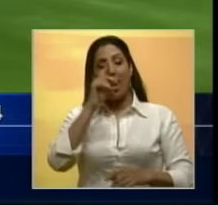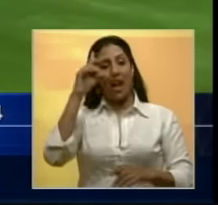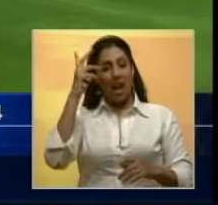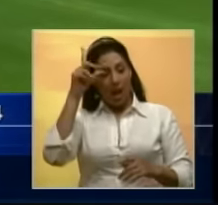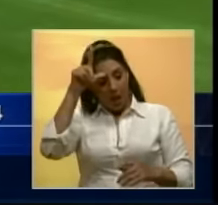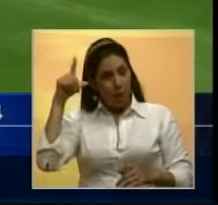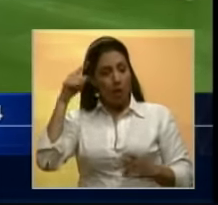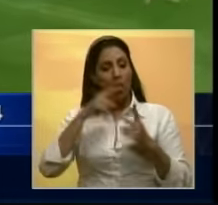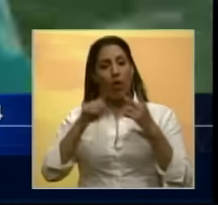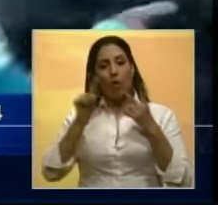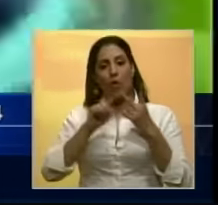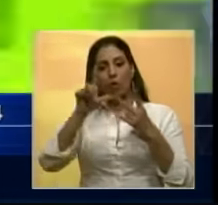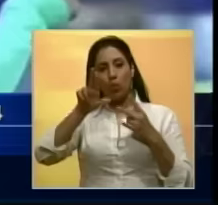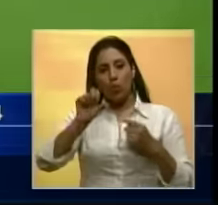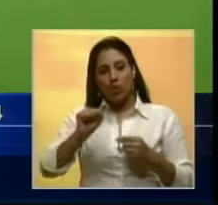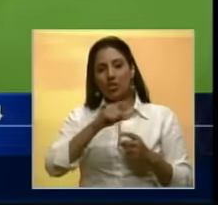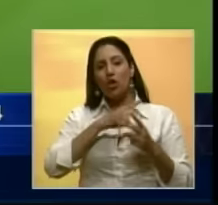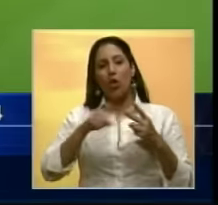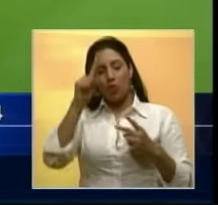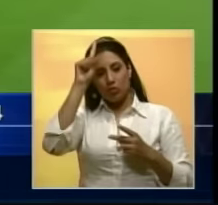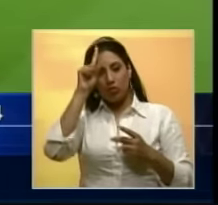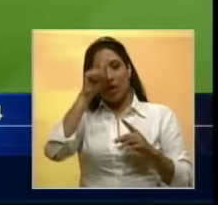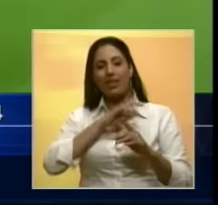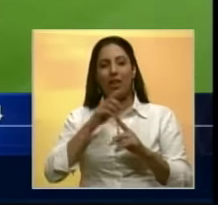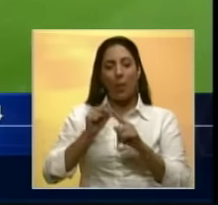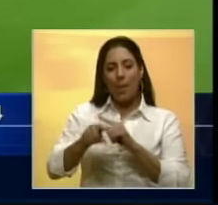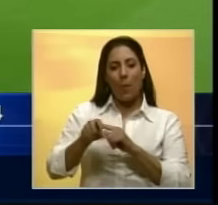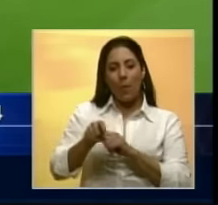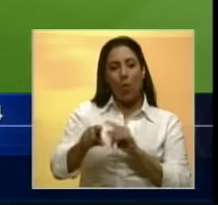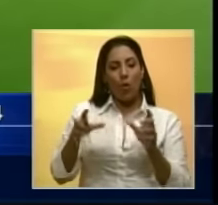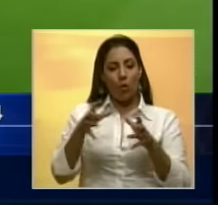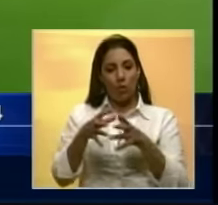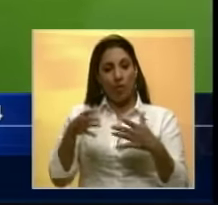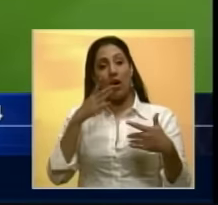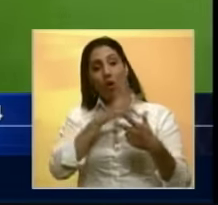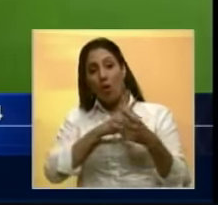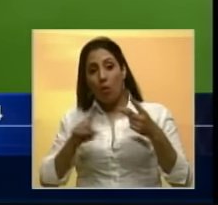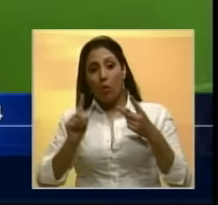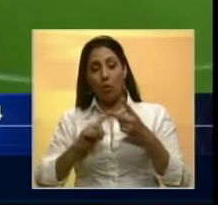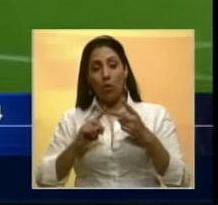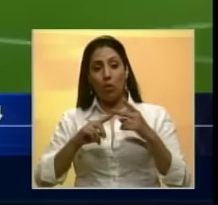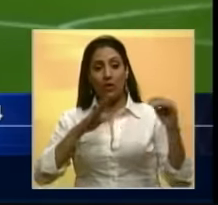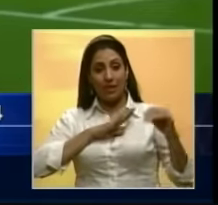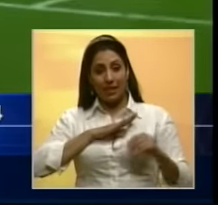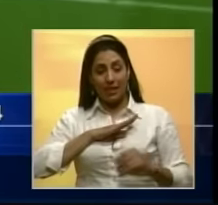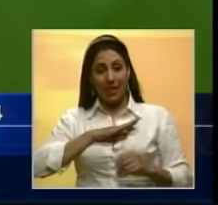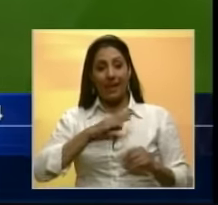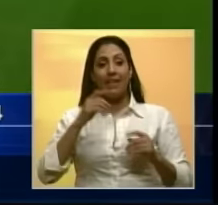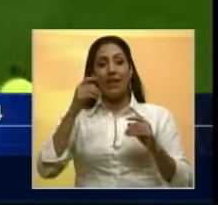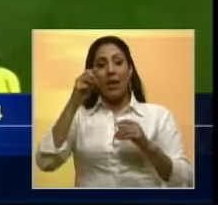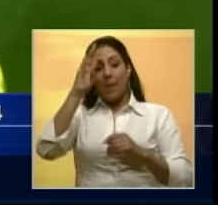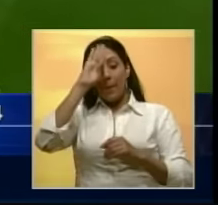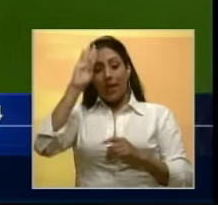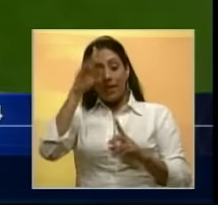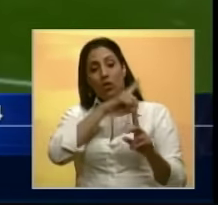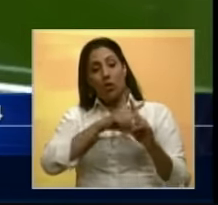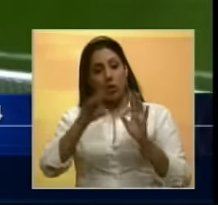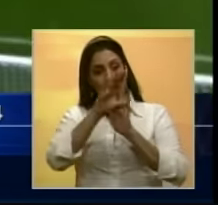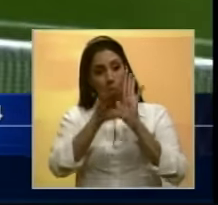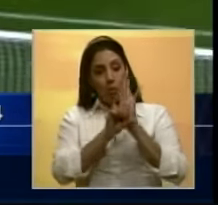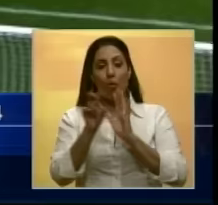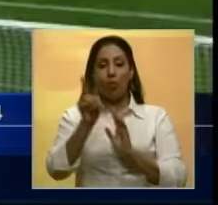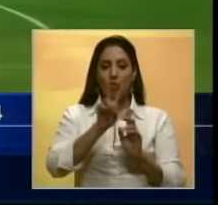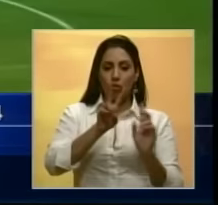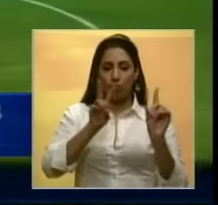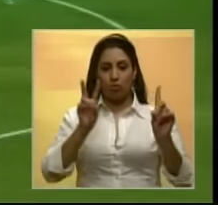Messi, Luis Suárez y Neymar anotaron los tantos del cuadro catalán. En otro resultado destacado, Atlético Madrid y Athletic Club de Bilbao